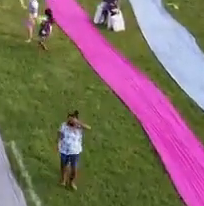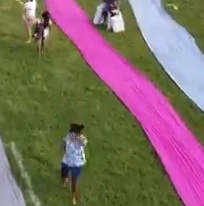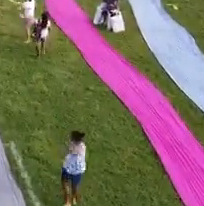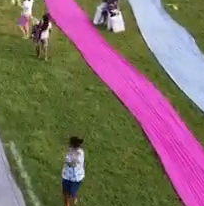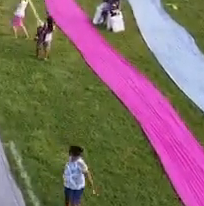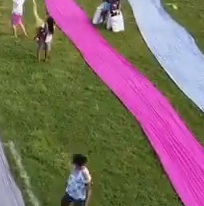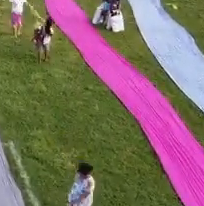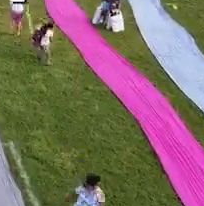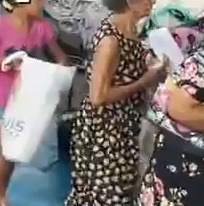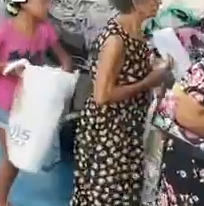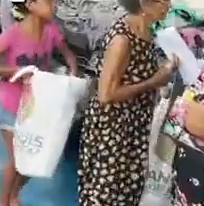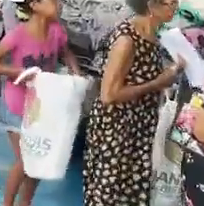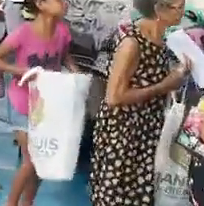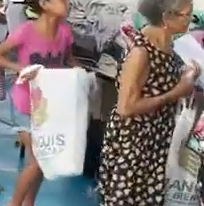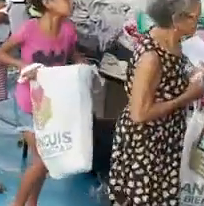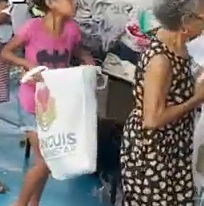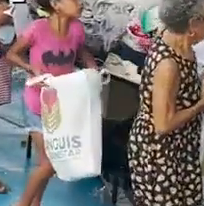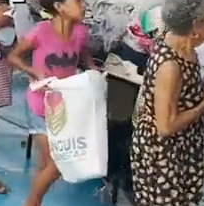6.791.298 bienes a